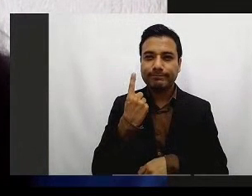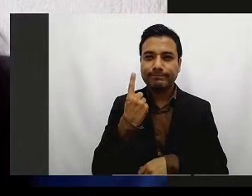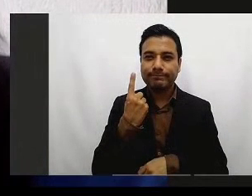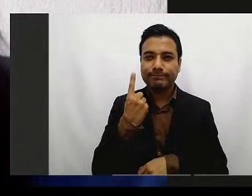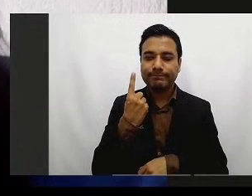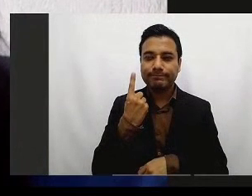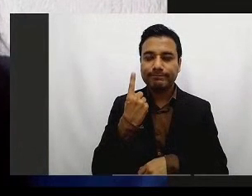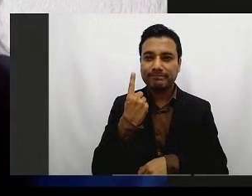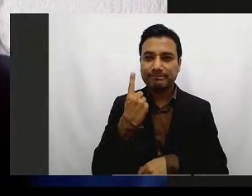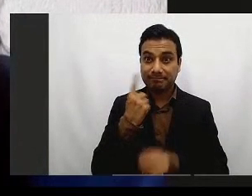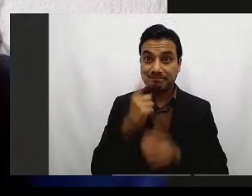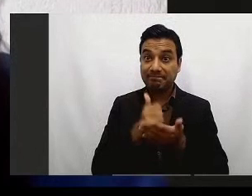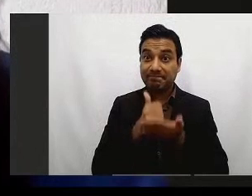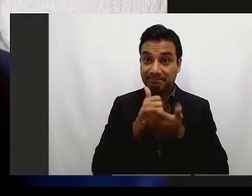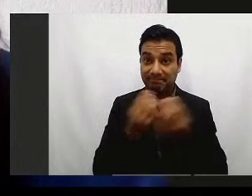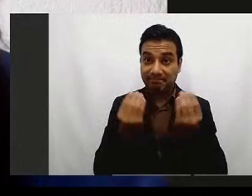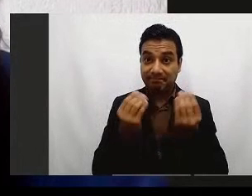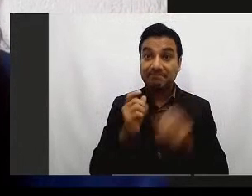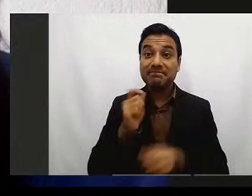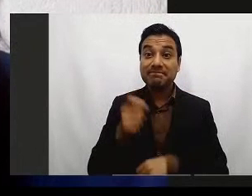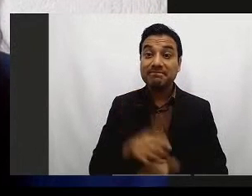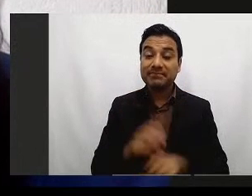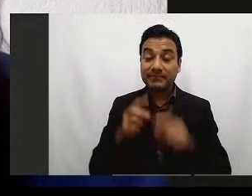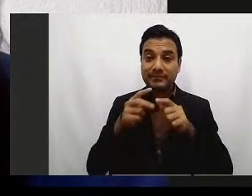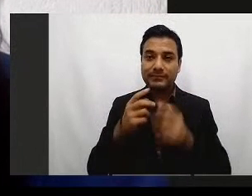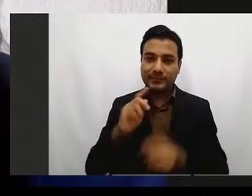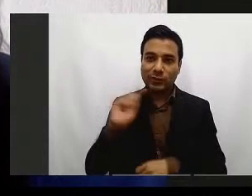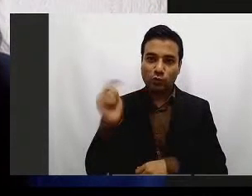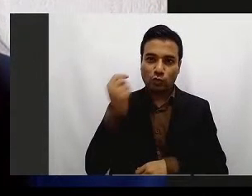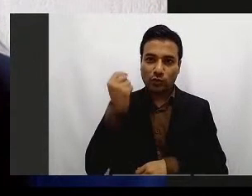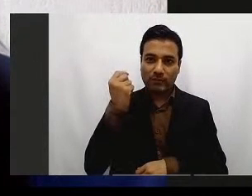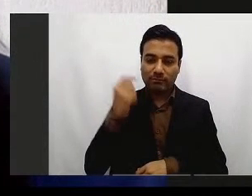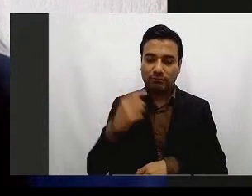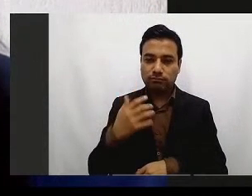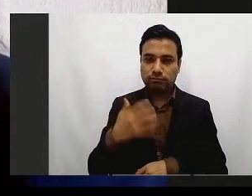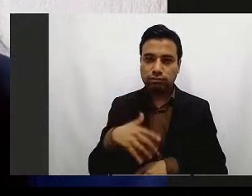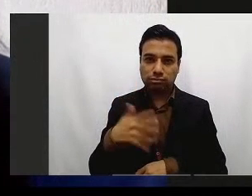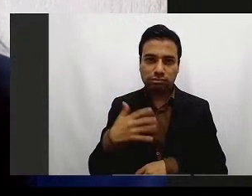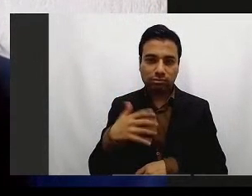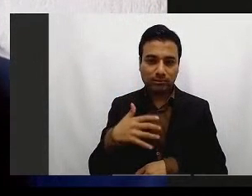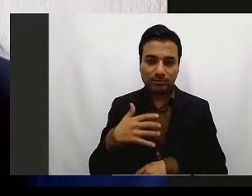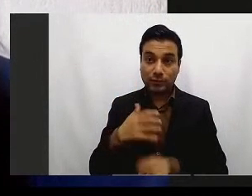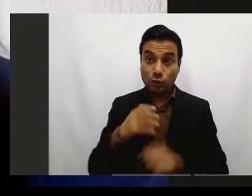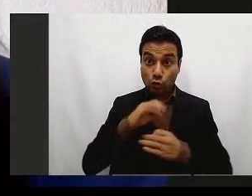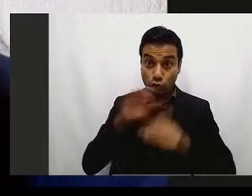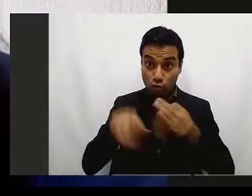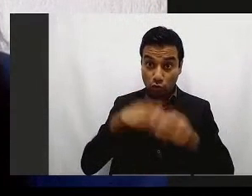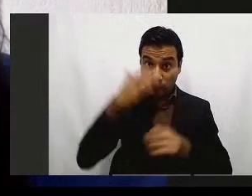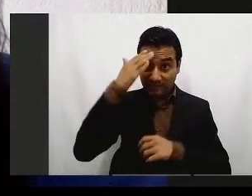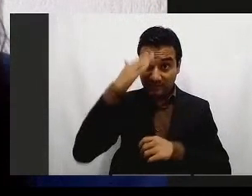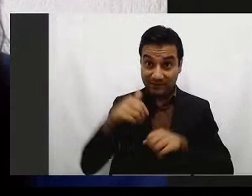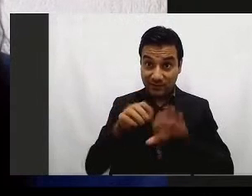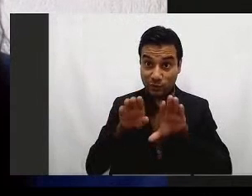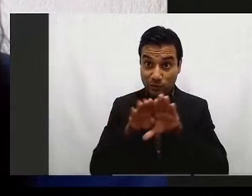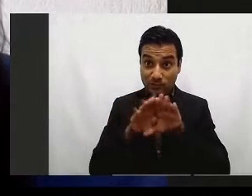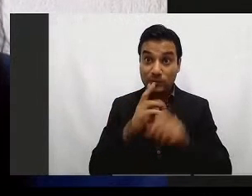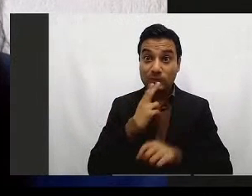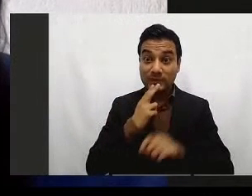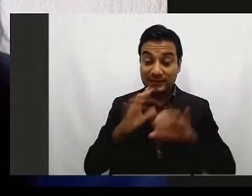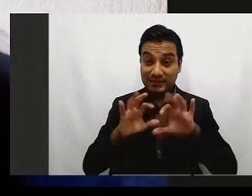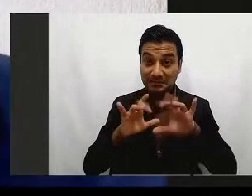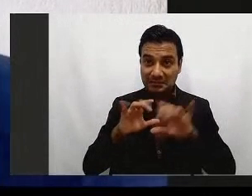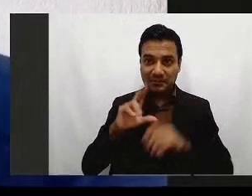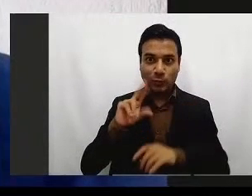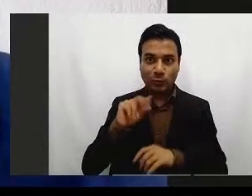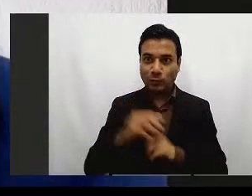que nos ayudó mucho, pues fueron las herramientas tecnológicas que la verdad no todos sabíamos usar, ¿no? Pero a mí me